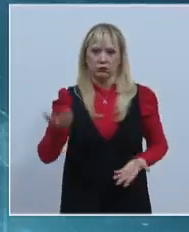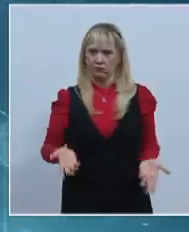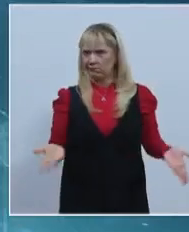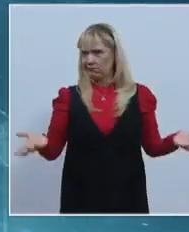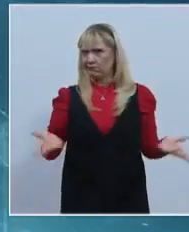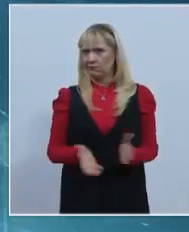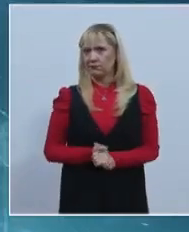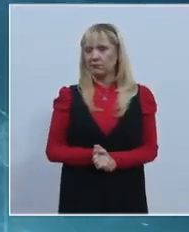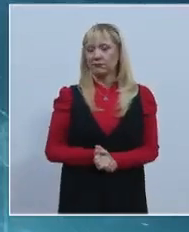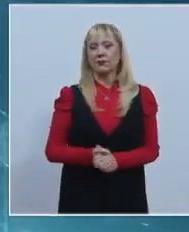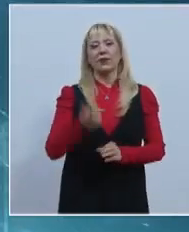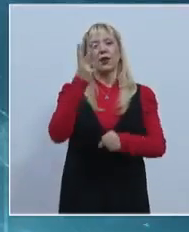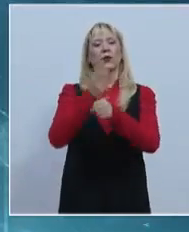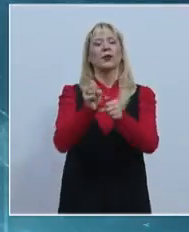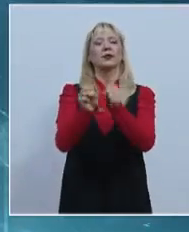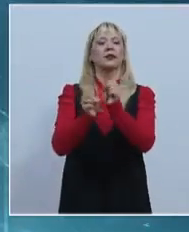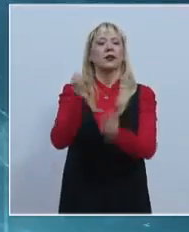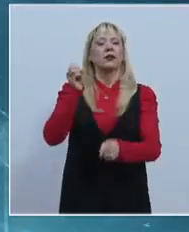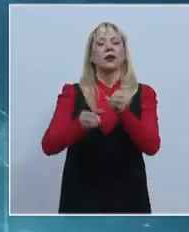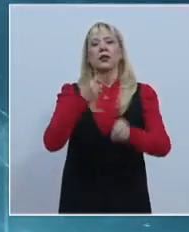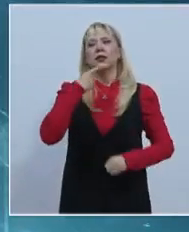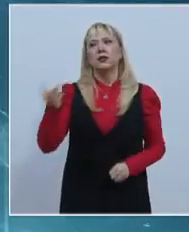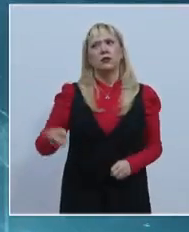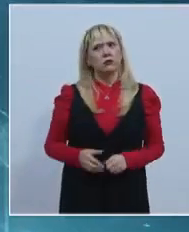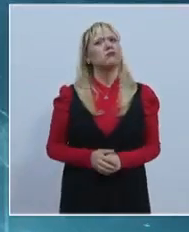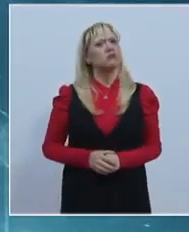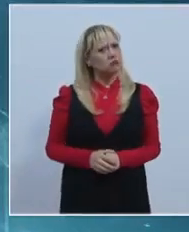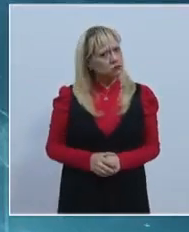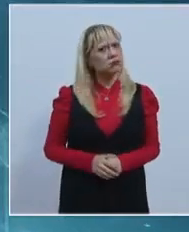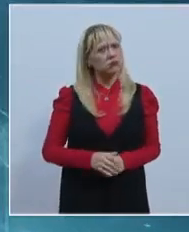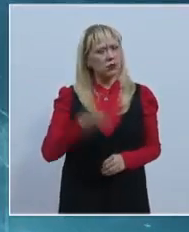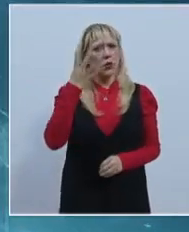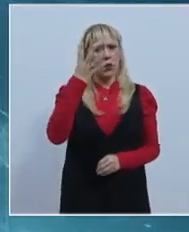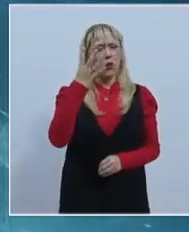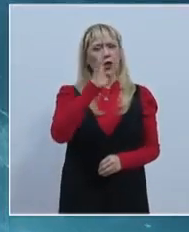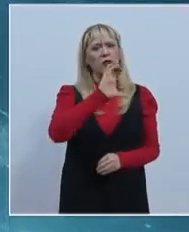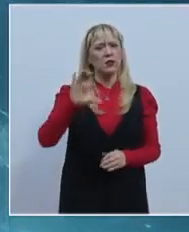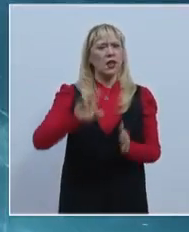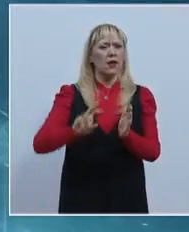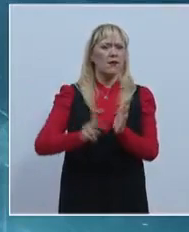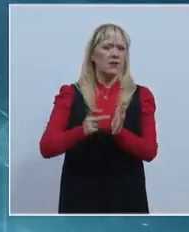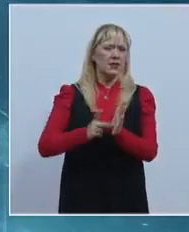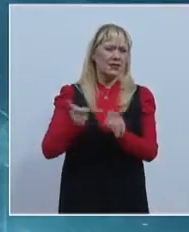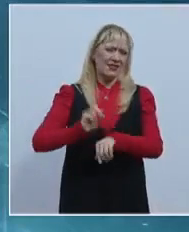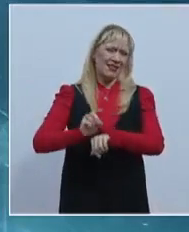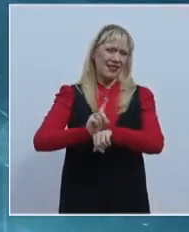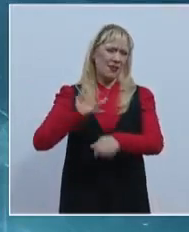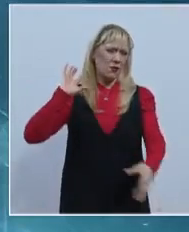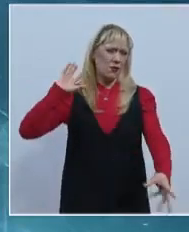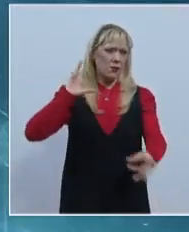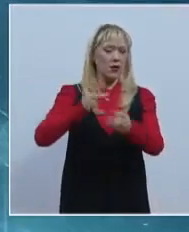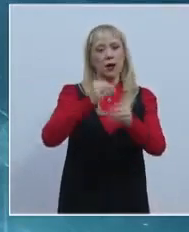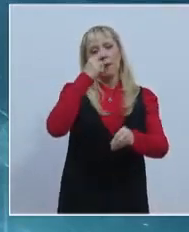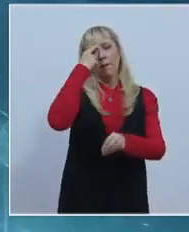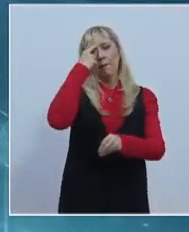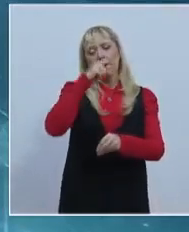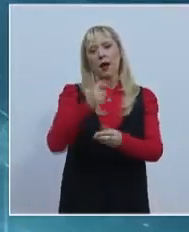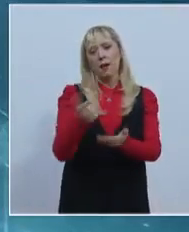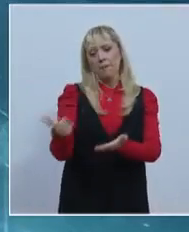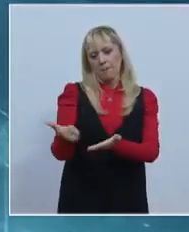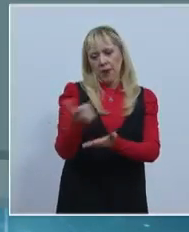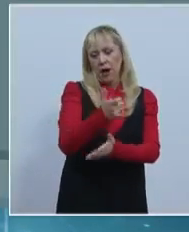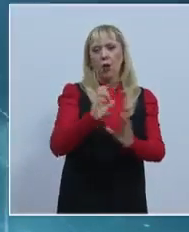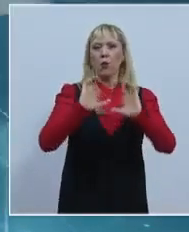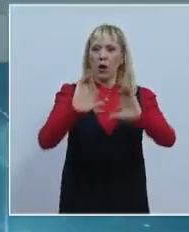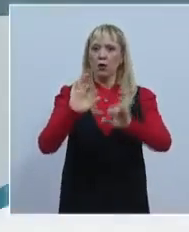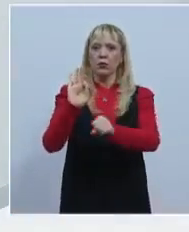La segunda sala de la Corte determinó que es válido el monto de 400 UDIs para proteger a ahorradores del sistema